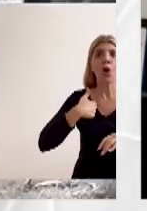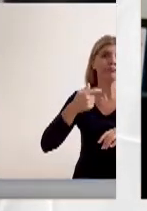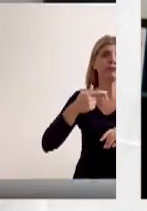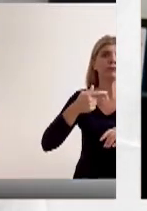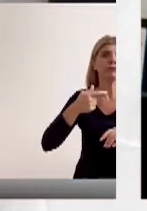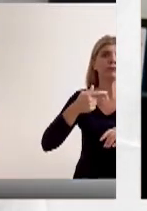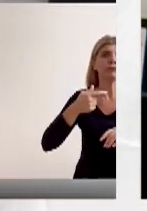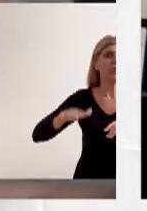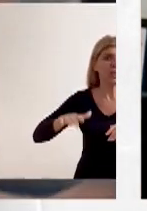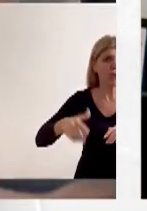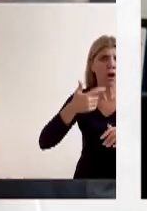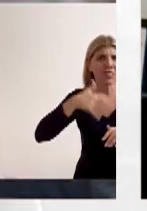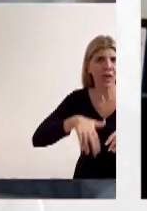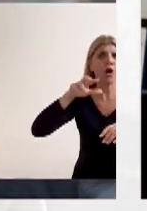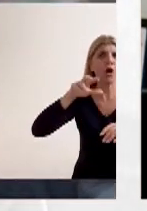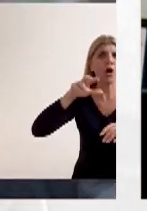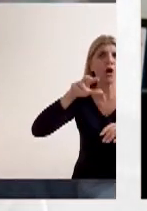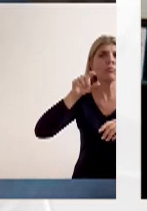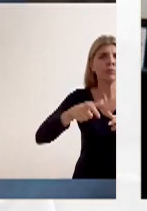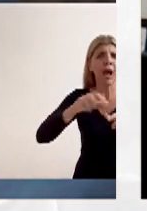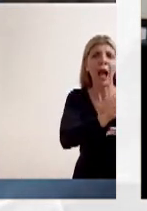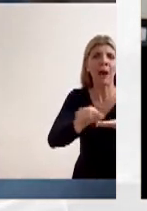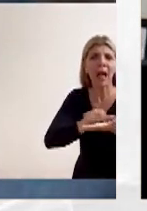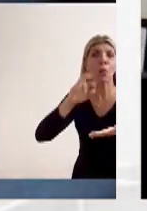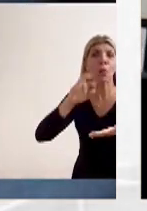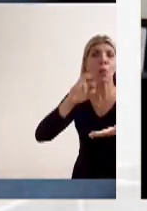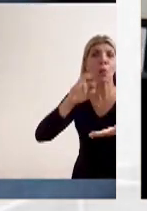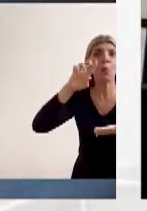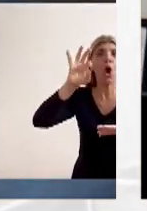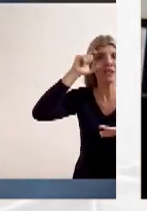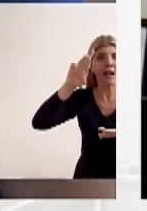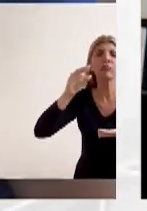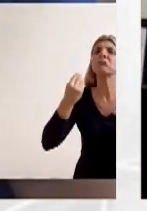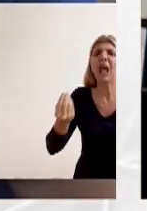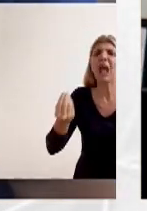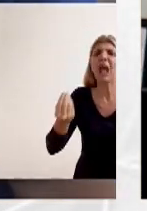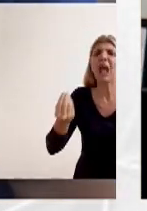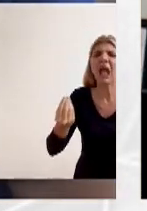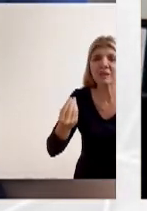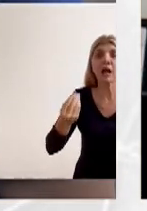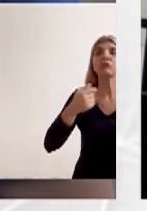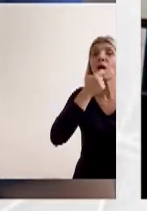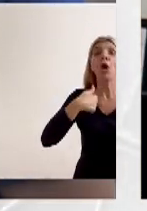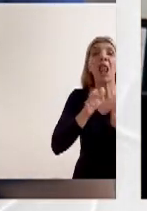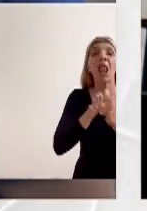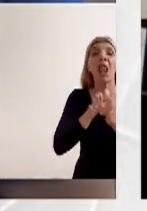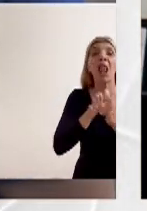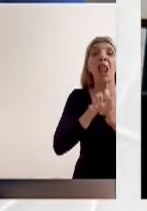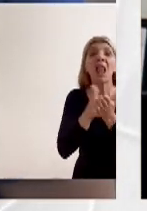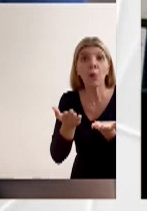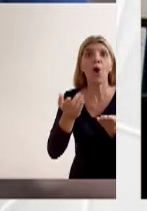que son independientes, que han tenido que sobrellevar todas las dificultades y que en muchos casos son